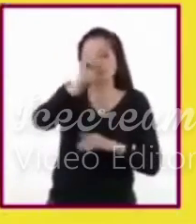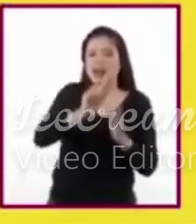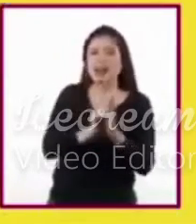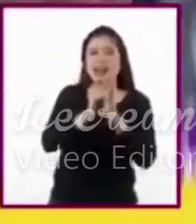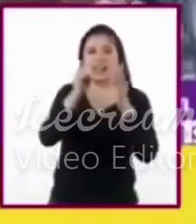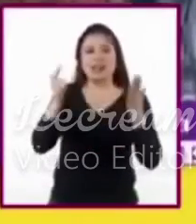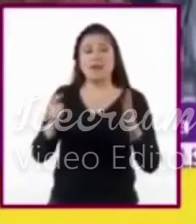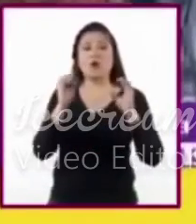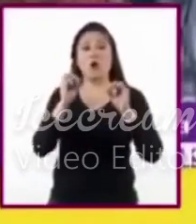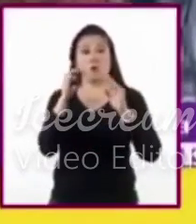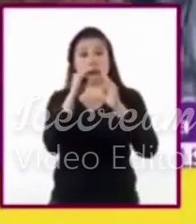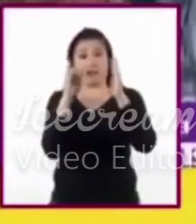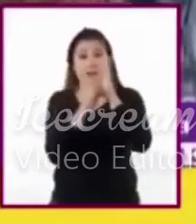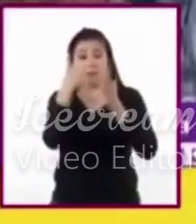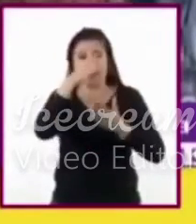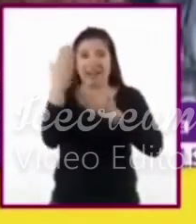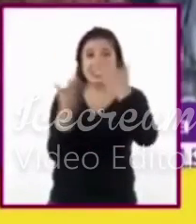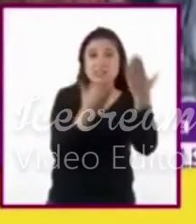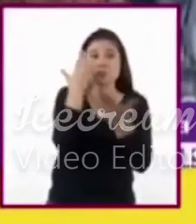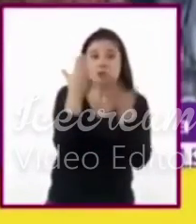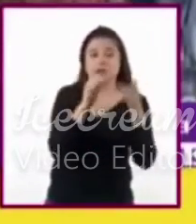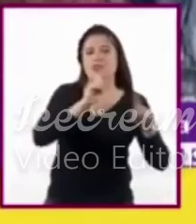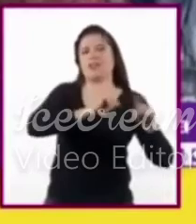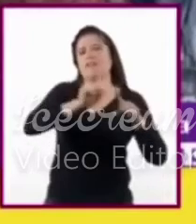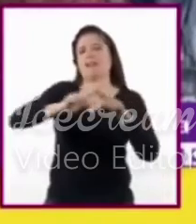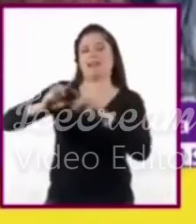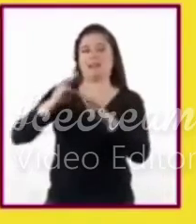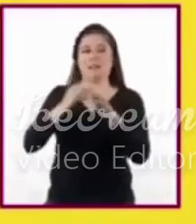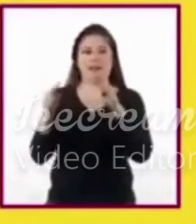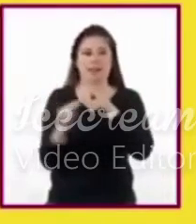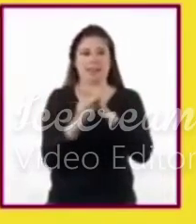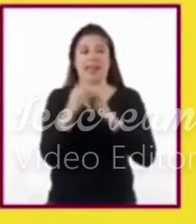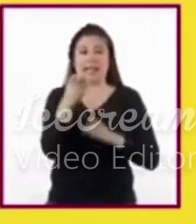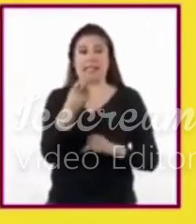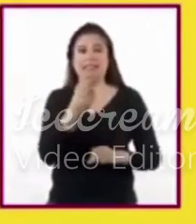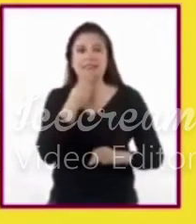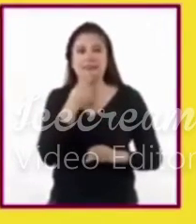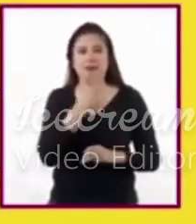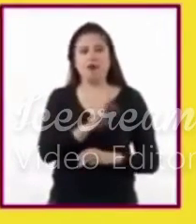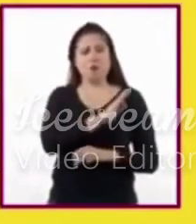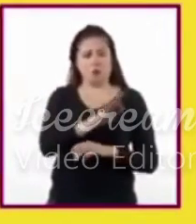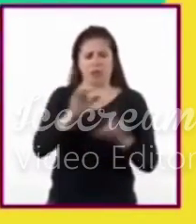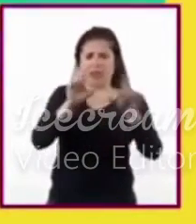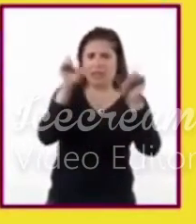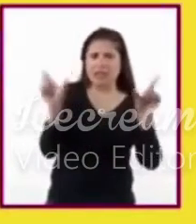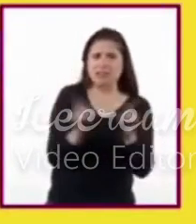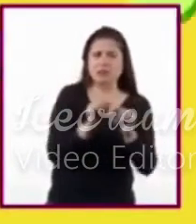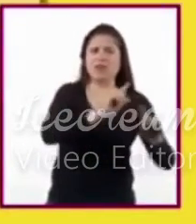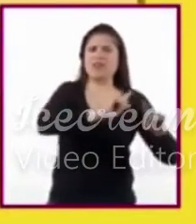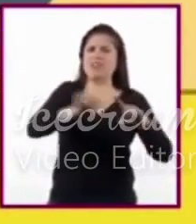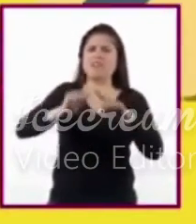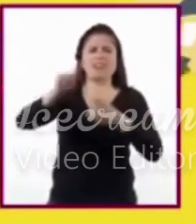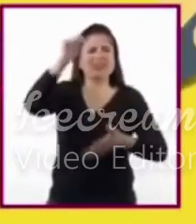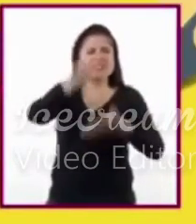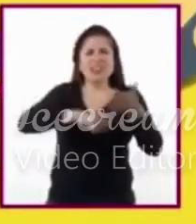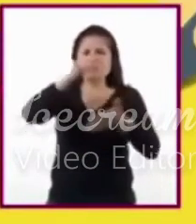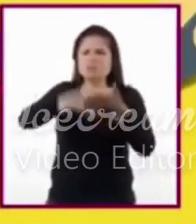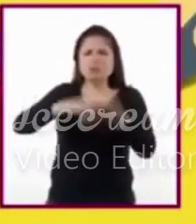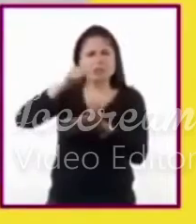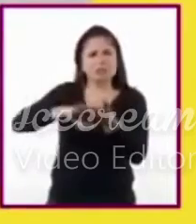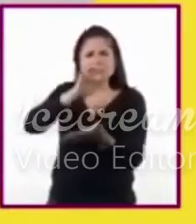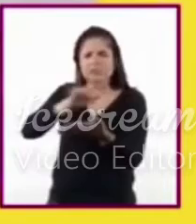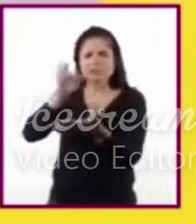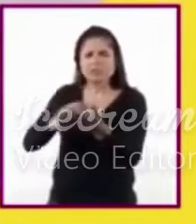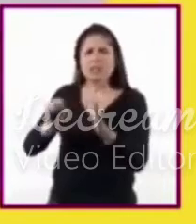como método de estudio para las distintas asignaturas. Se puede hacer resúmenes de diferentes textos. Por